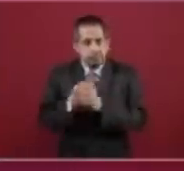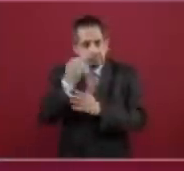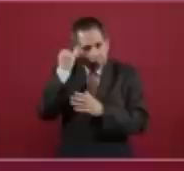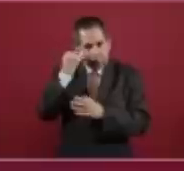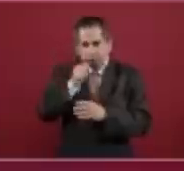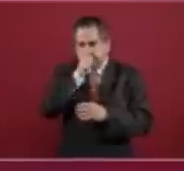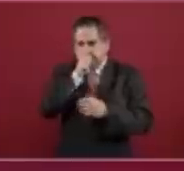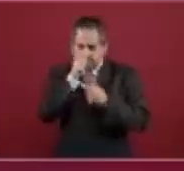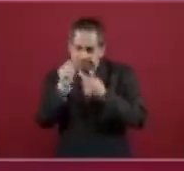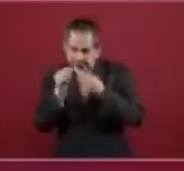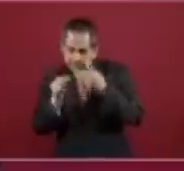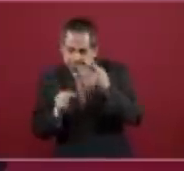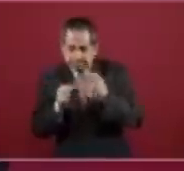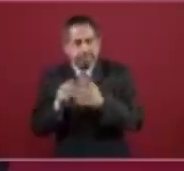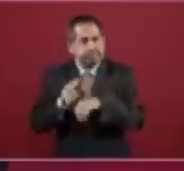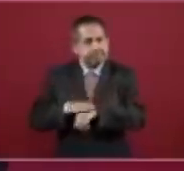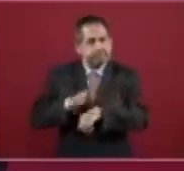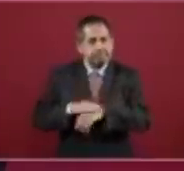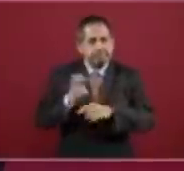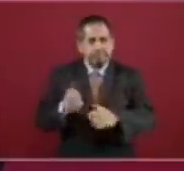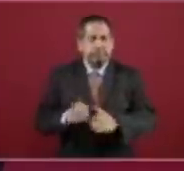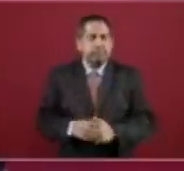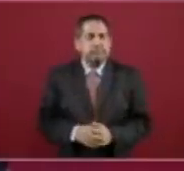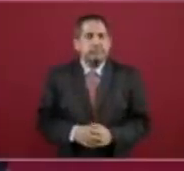indicadores que hay que tomar en cuenta.